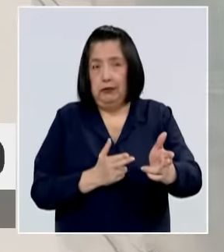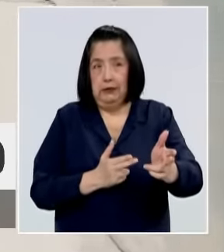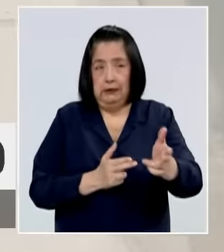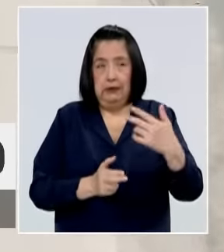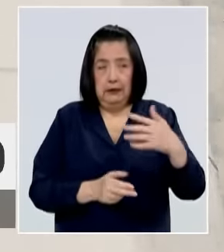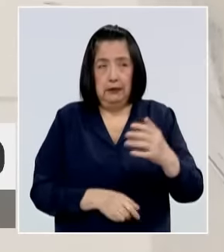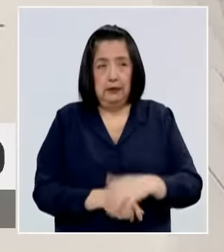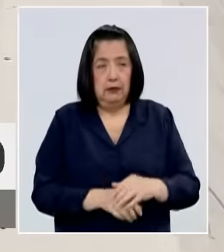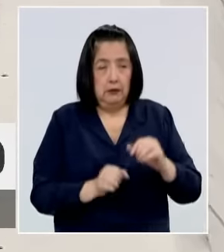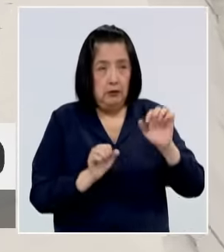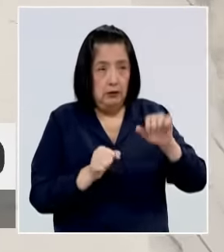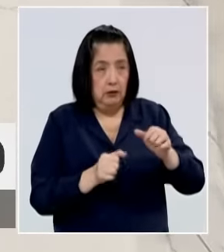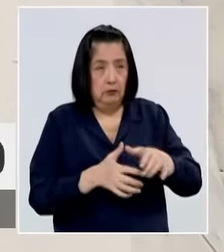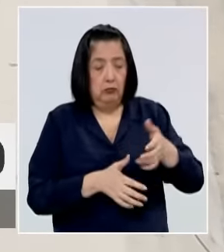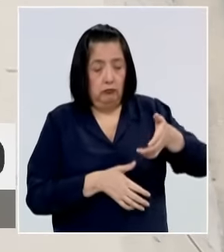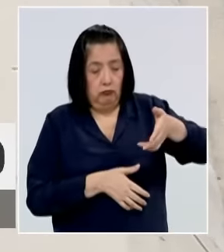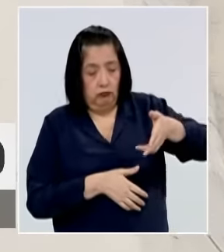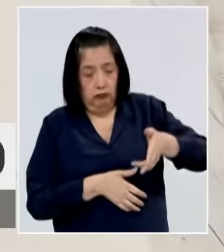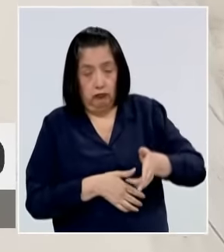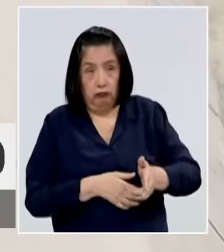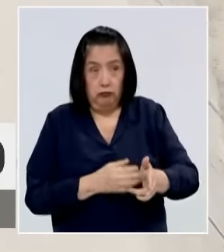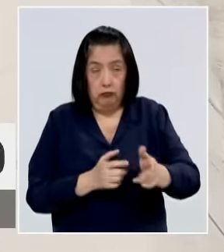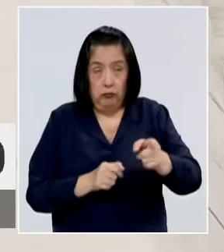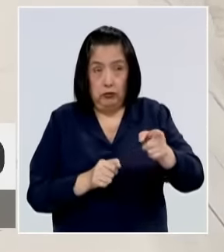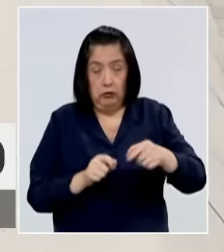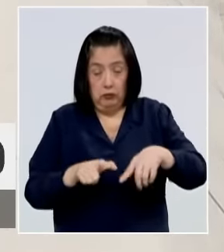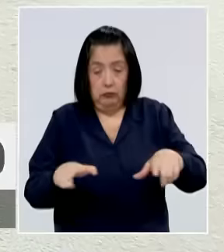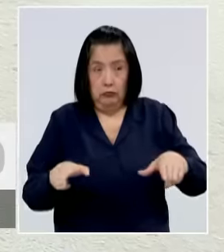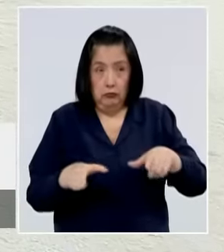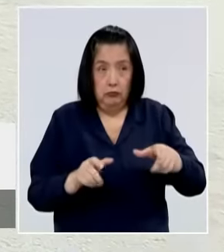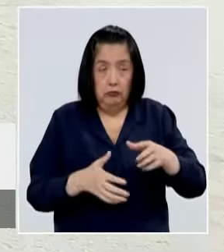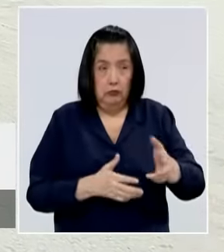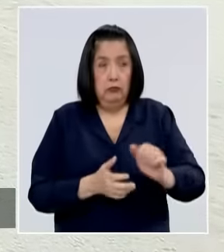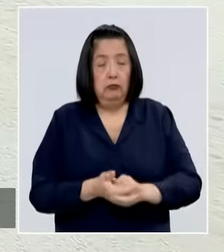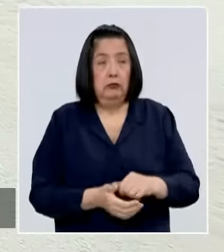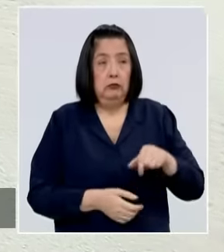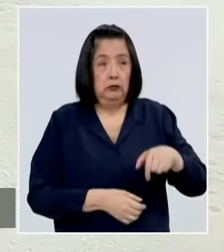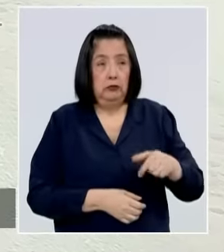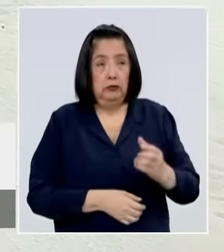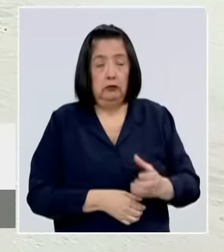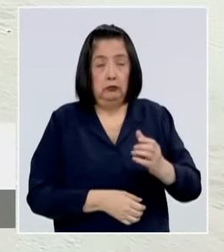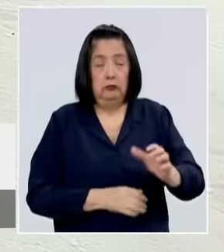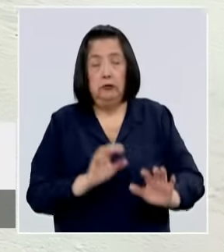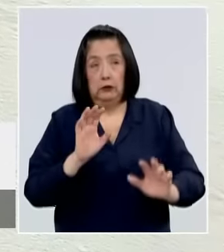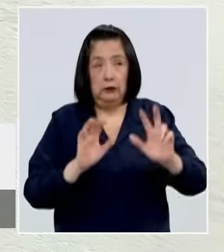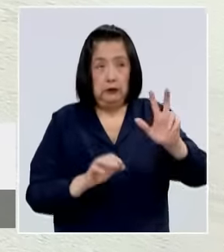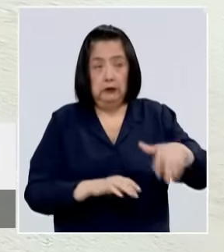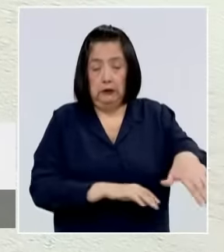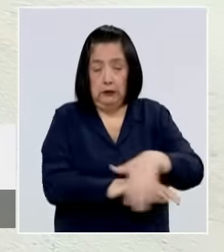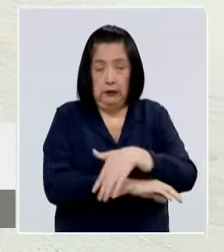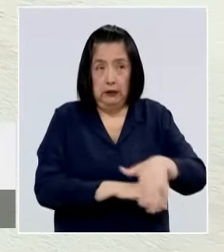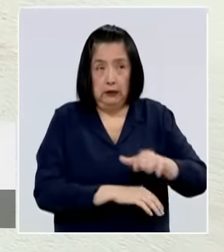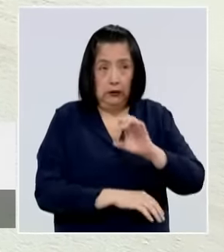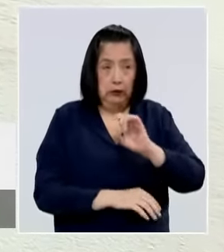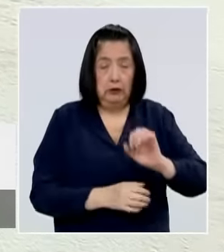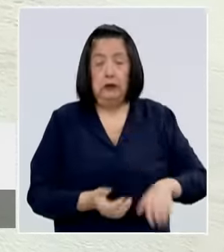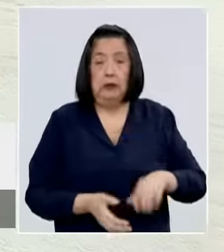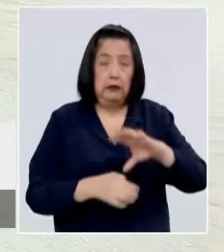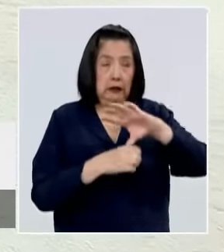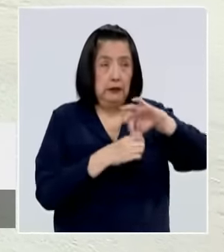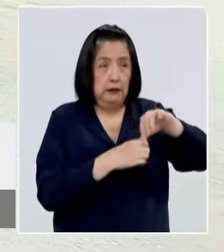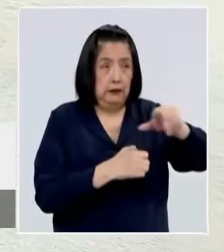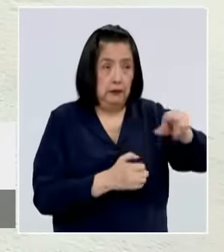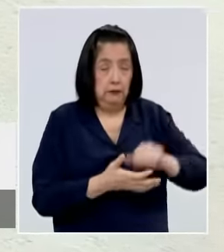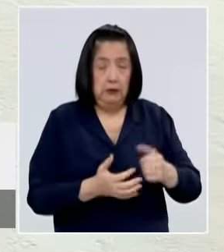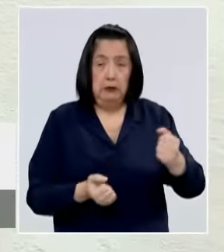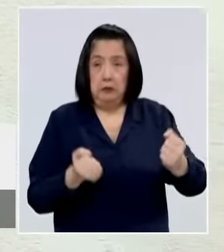calles Hasta que aprovecharon el poco tránsito de este bypass cuadra 13 de la avenida costanera en San Miguel los delincuentes a